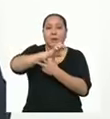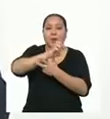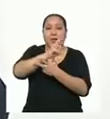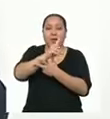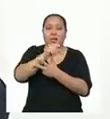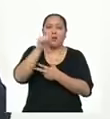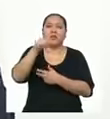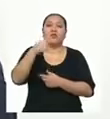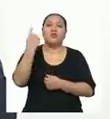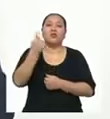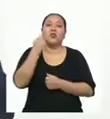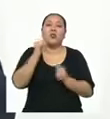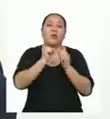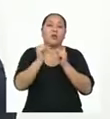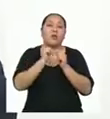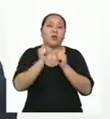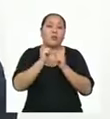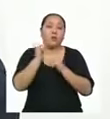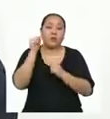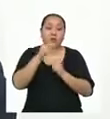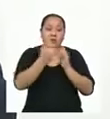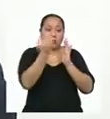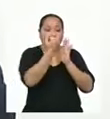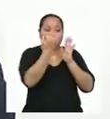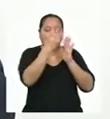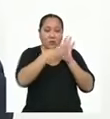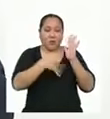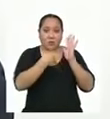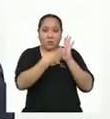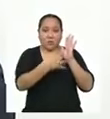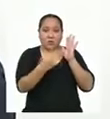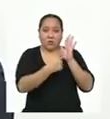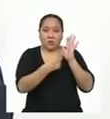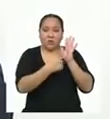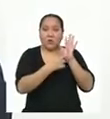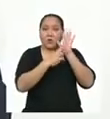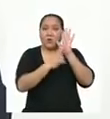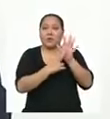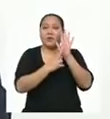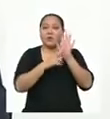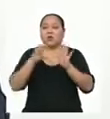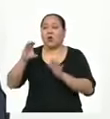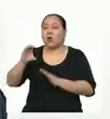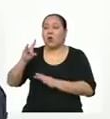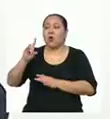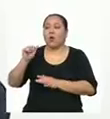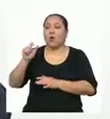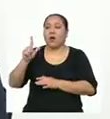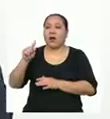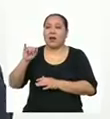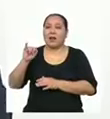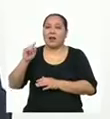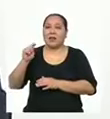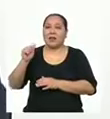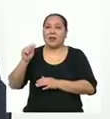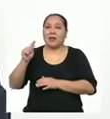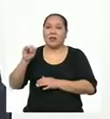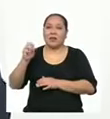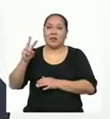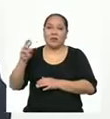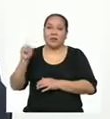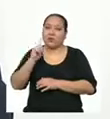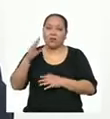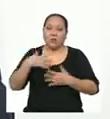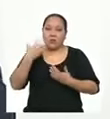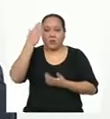para datos cuantitativos. En nuestras gráficas construidas hemos representado datos cualitativos. Por lo tanto, no podemos